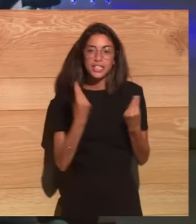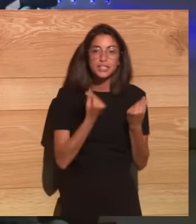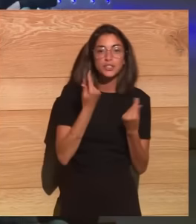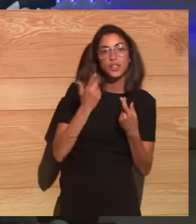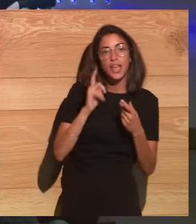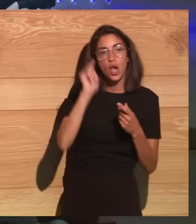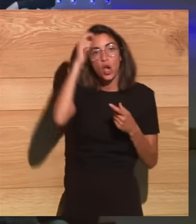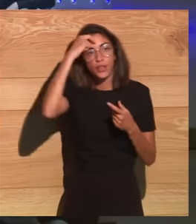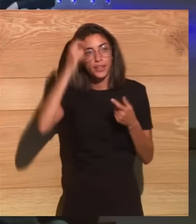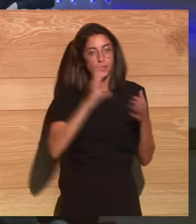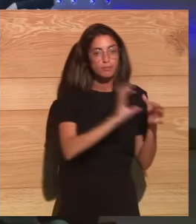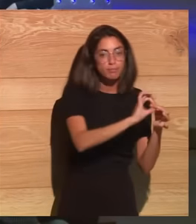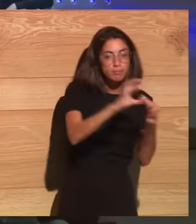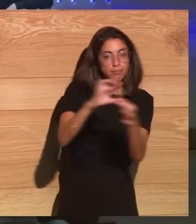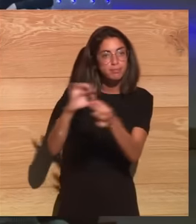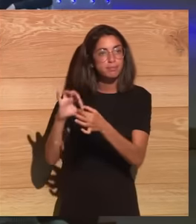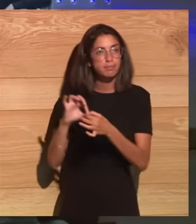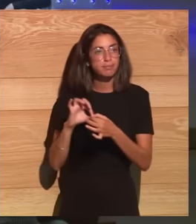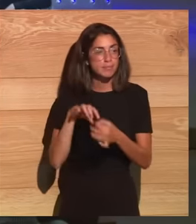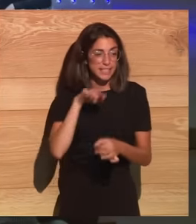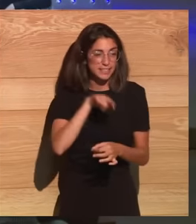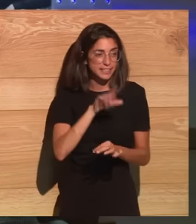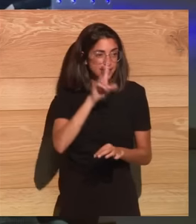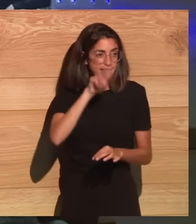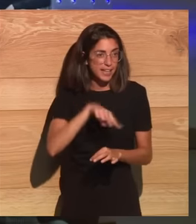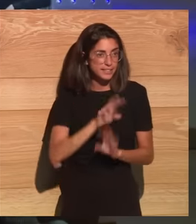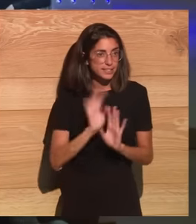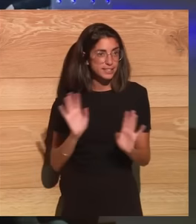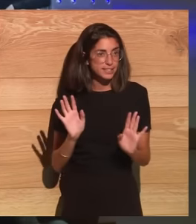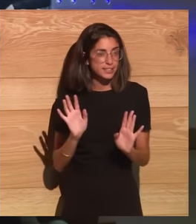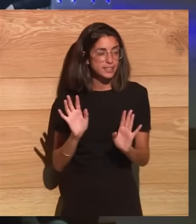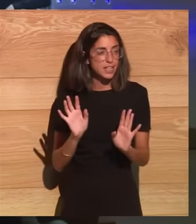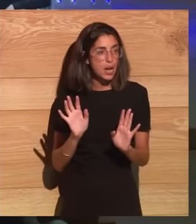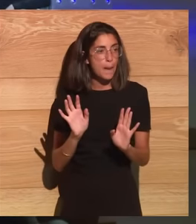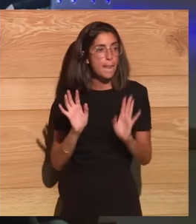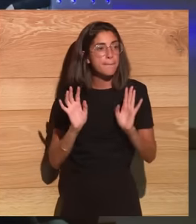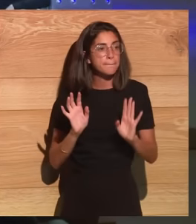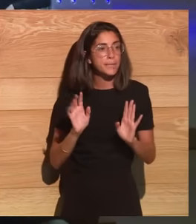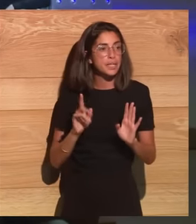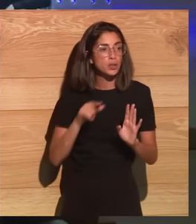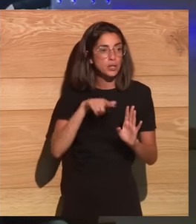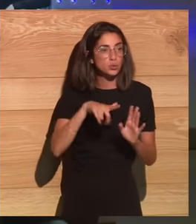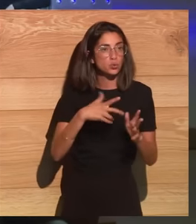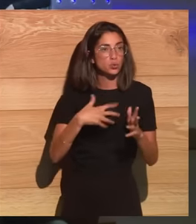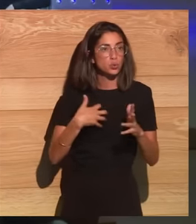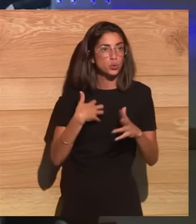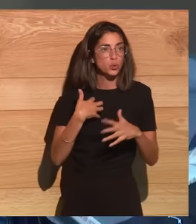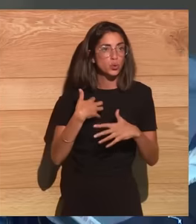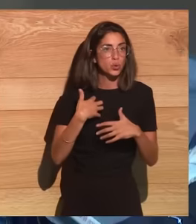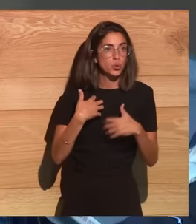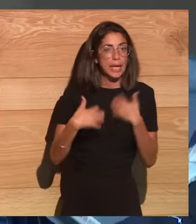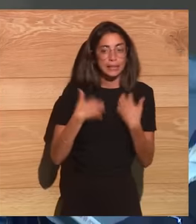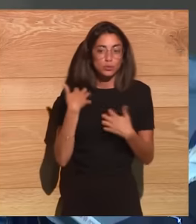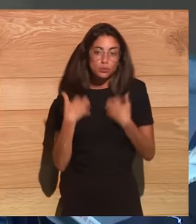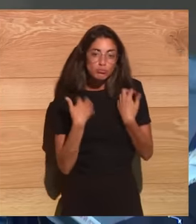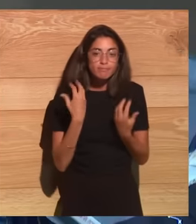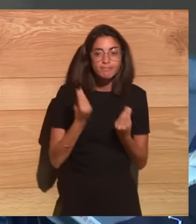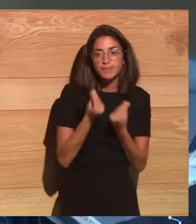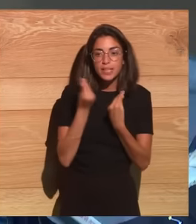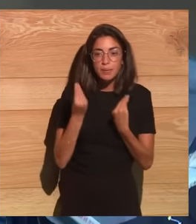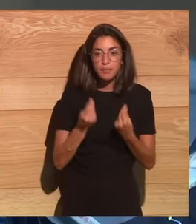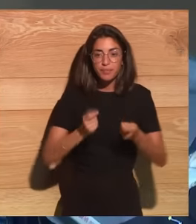conceptos. Es otro, sí. Y así es, lo que de verdad te genera entusiasmo eres tú, Arturo. Es que sí, yo me